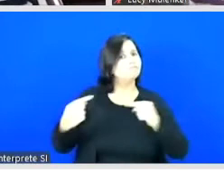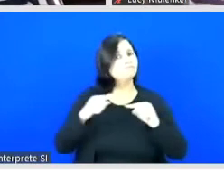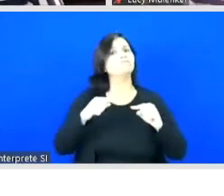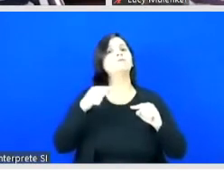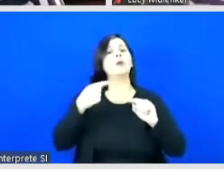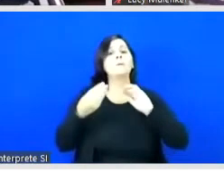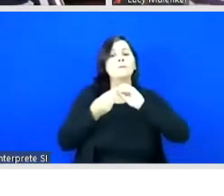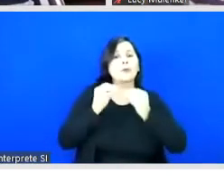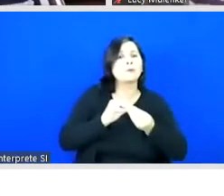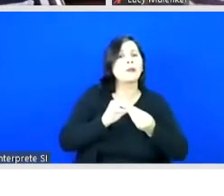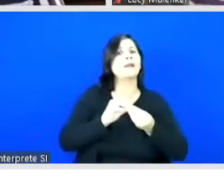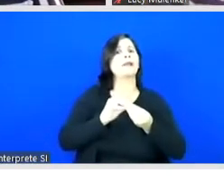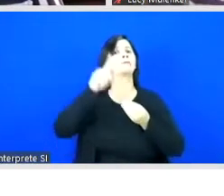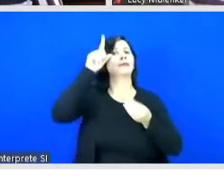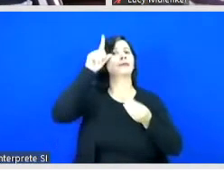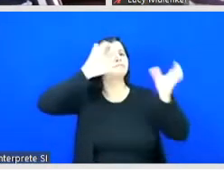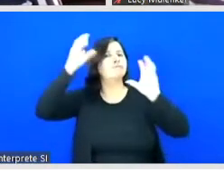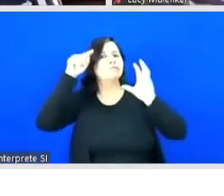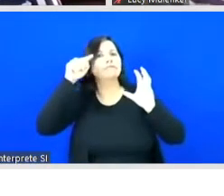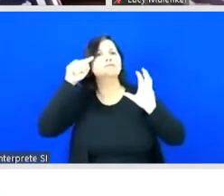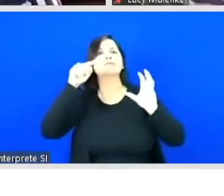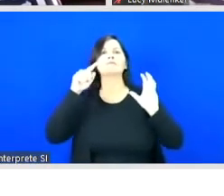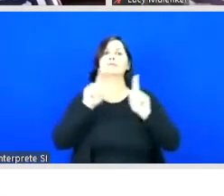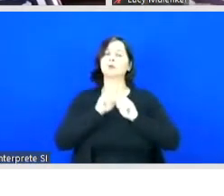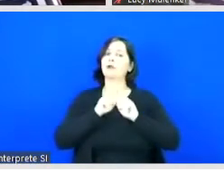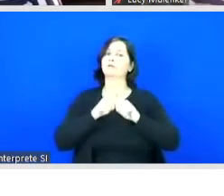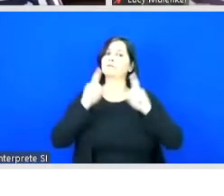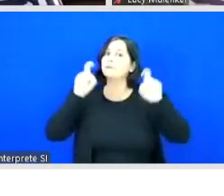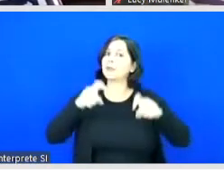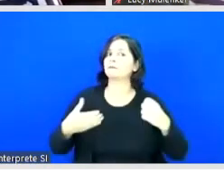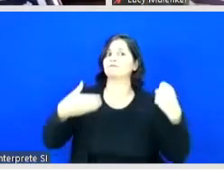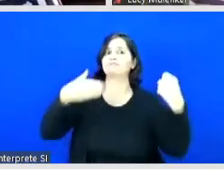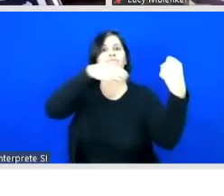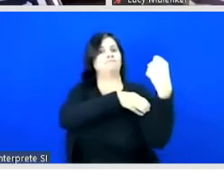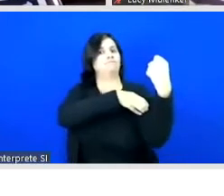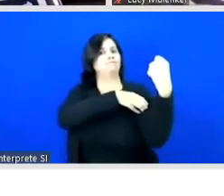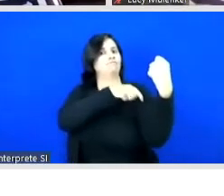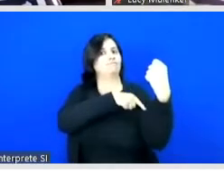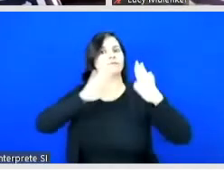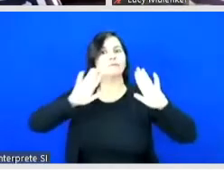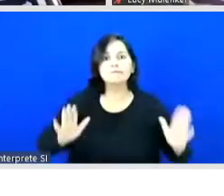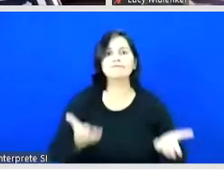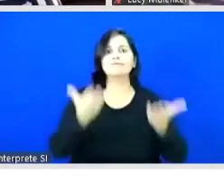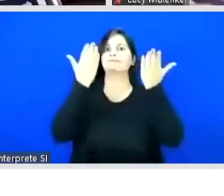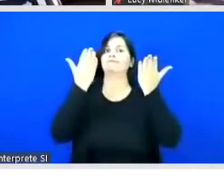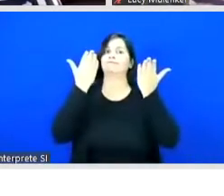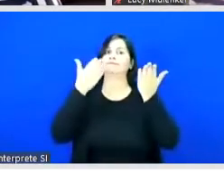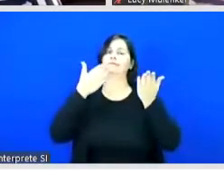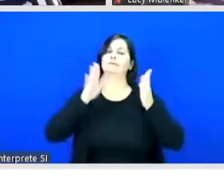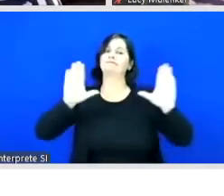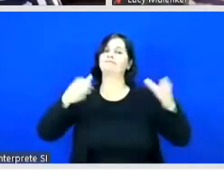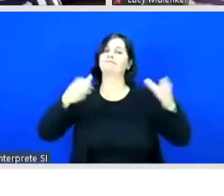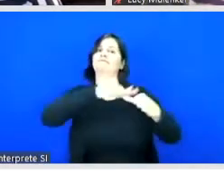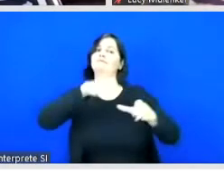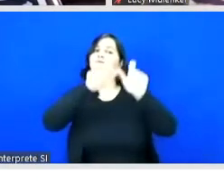fortalecimiento de la buena gobernanza y del liderazgo de las mujeres, las jóvenes y las niñas